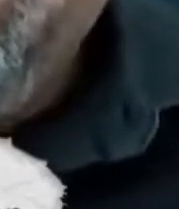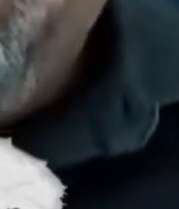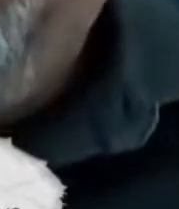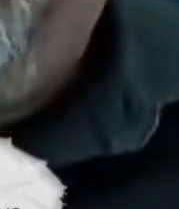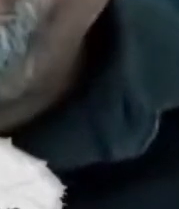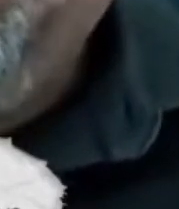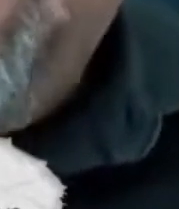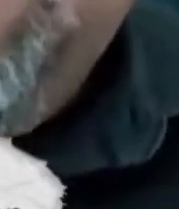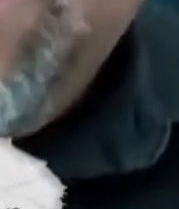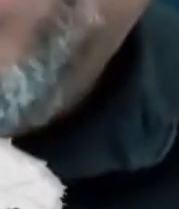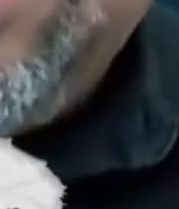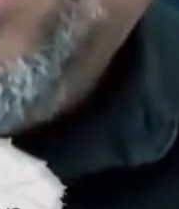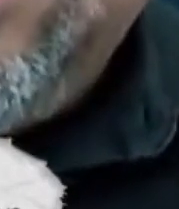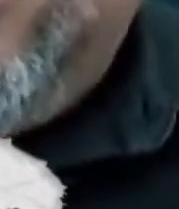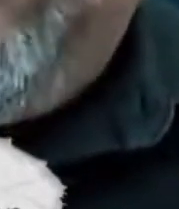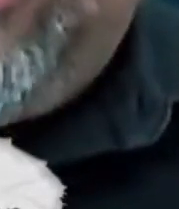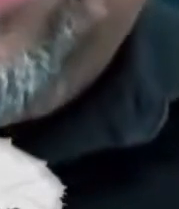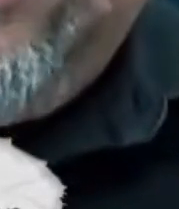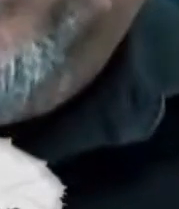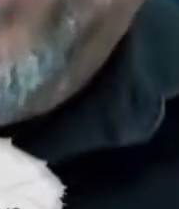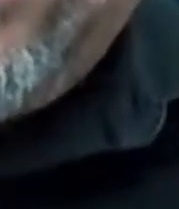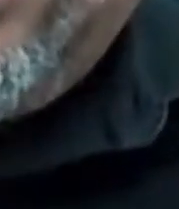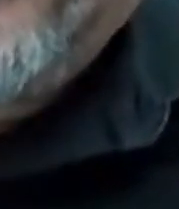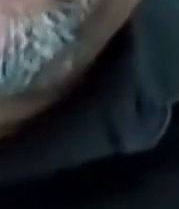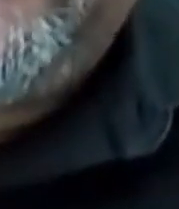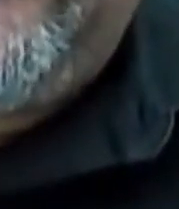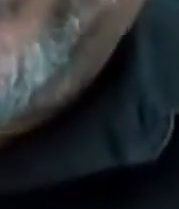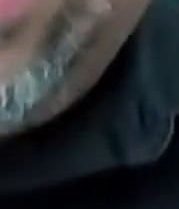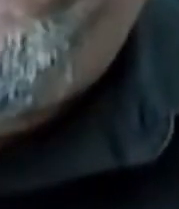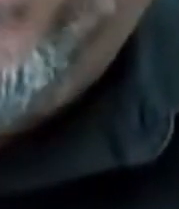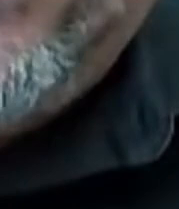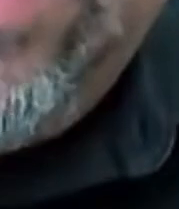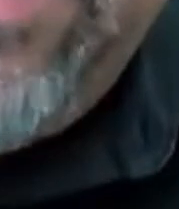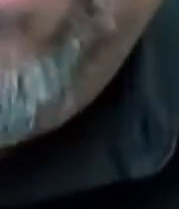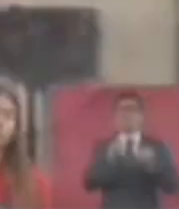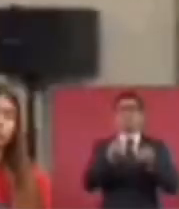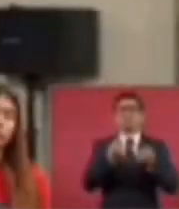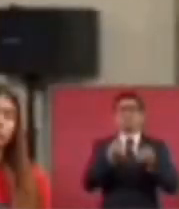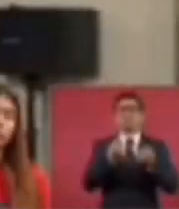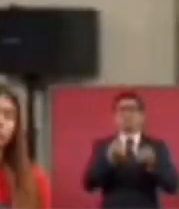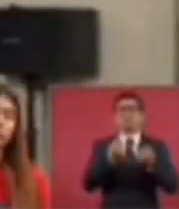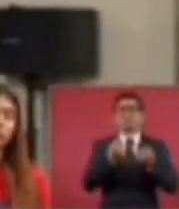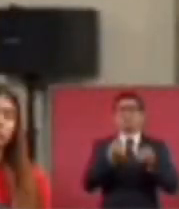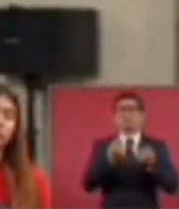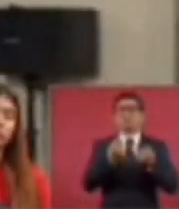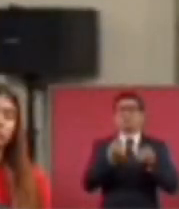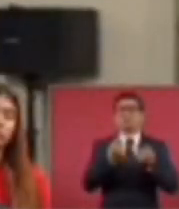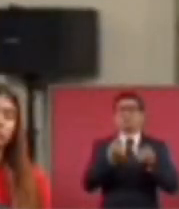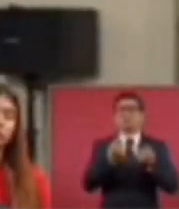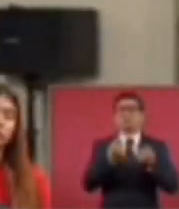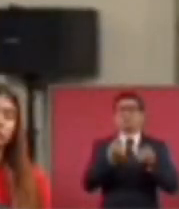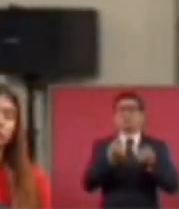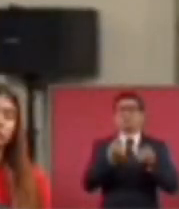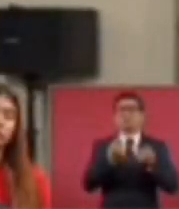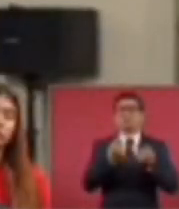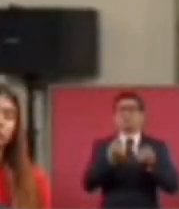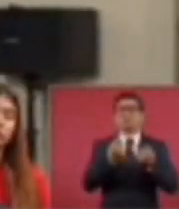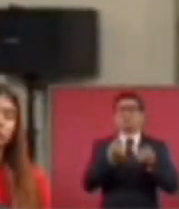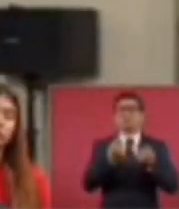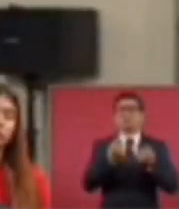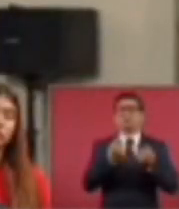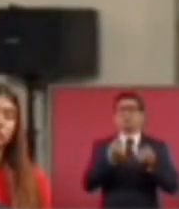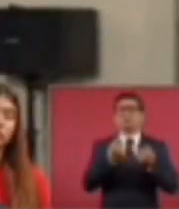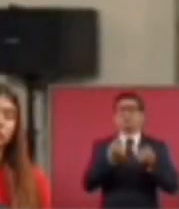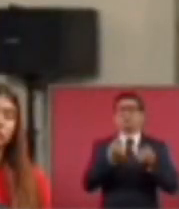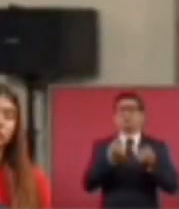INAI principalmente porque tiene una relación afectiva, personal, de amistad, de compromiso,